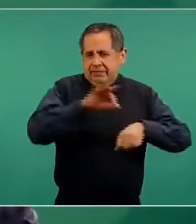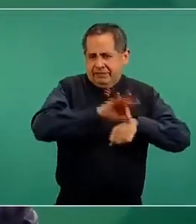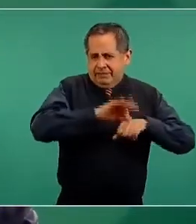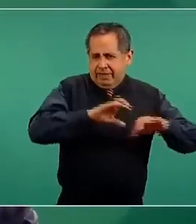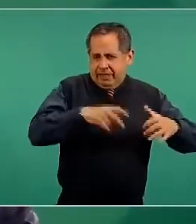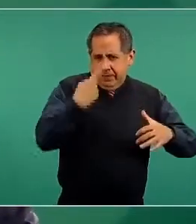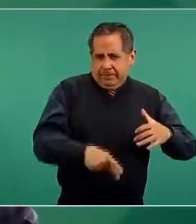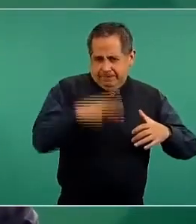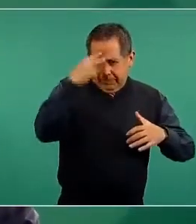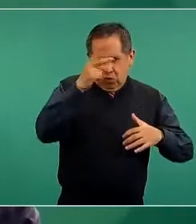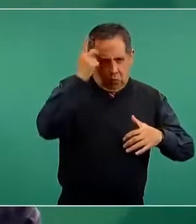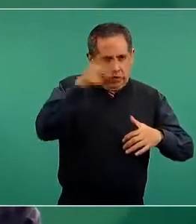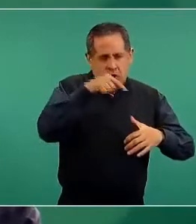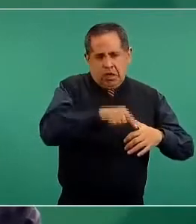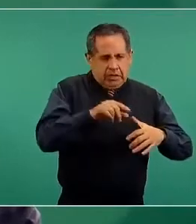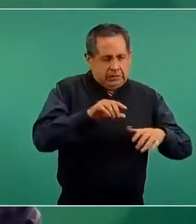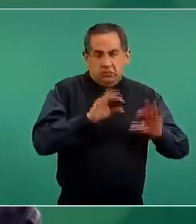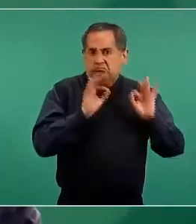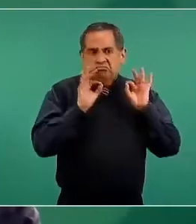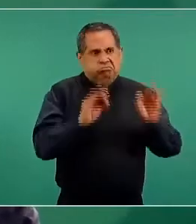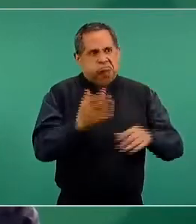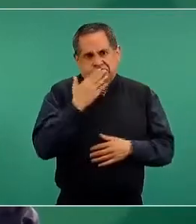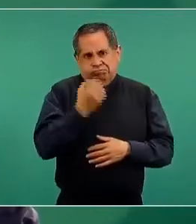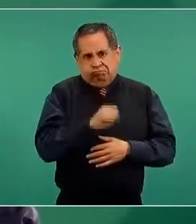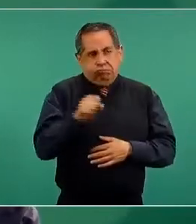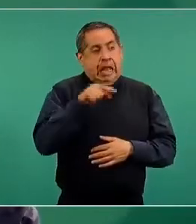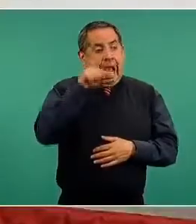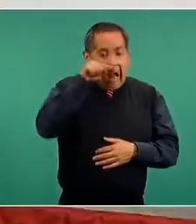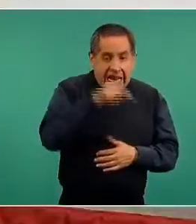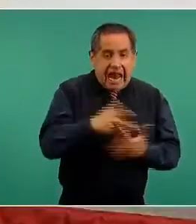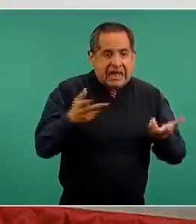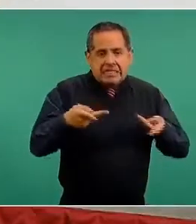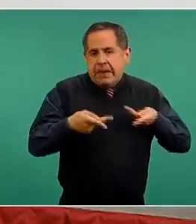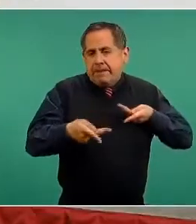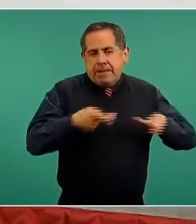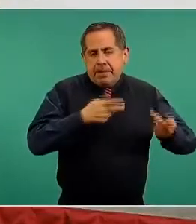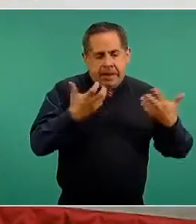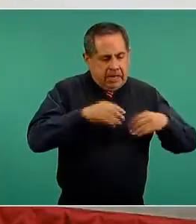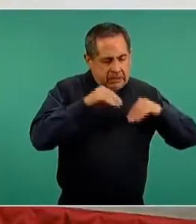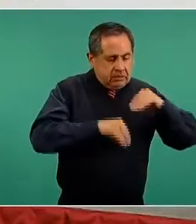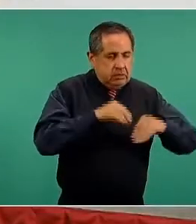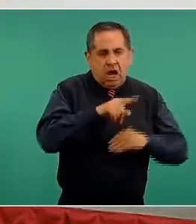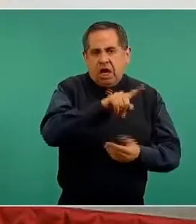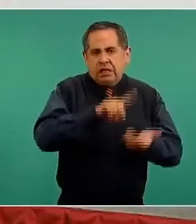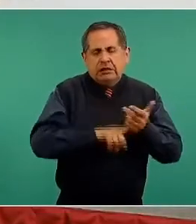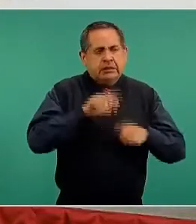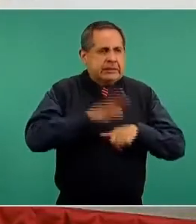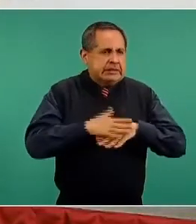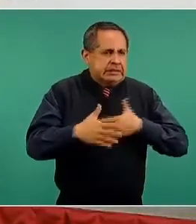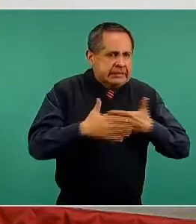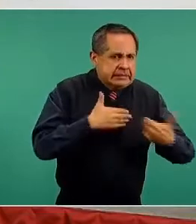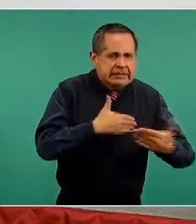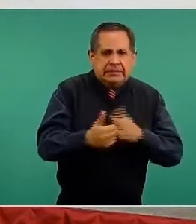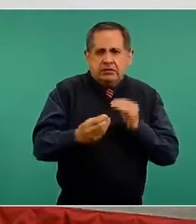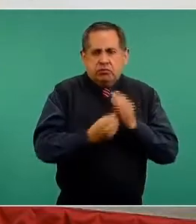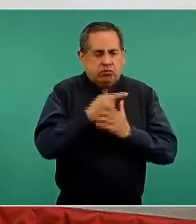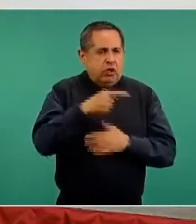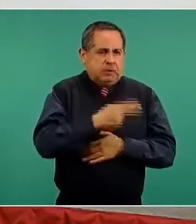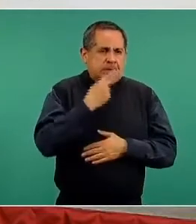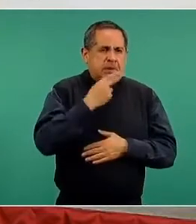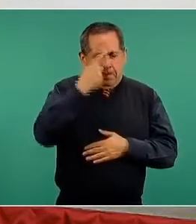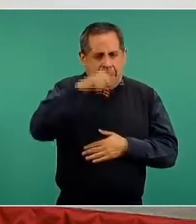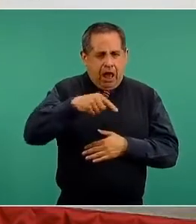farmacéutica mexicana muy estable, con mucho prestigio, que tiene una planta muy moderna, competente para envasar